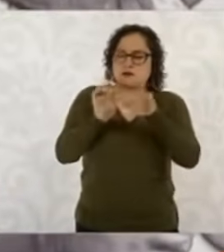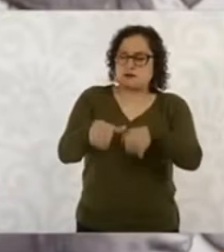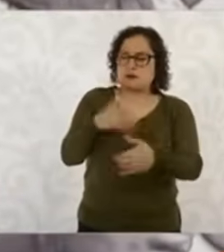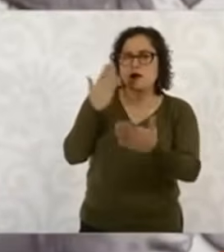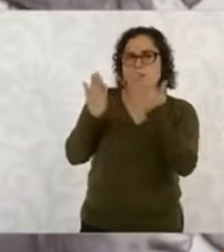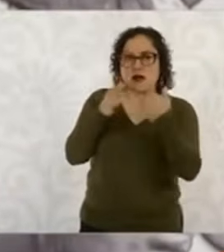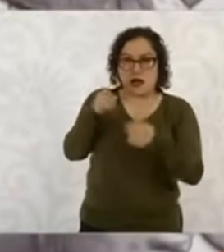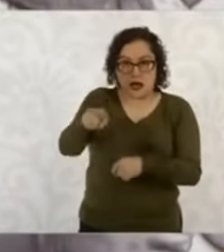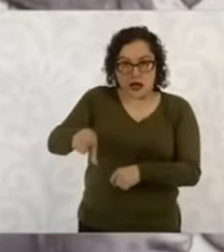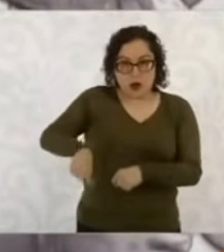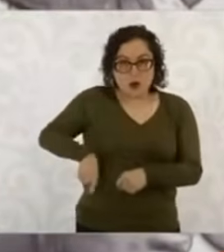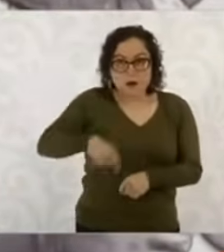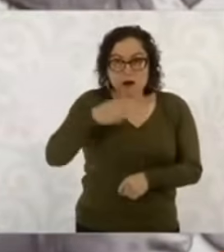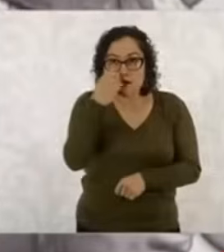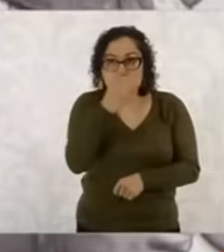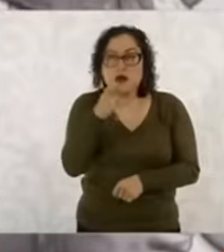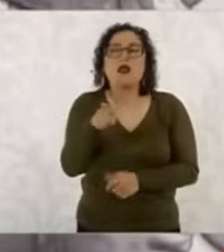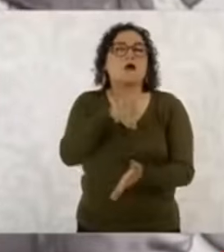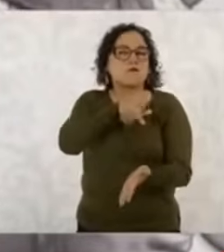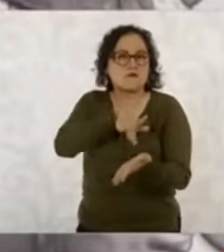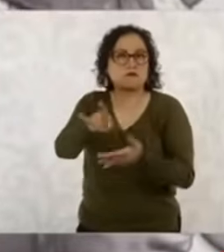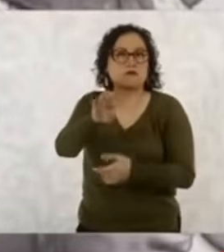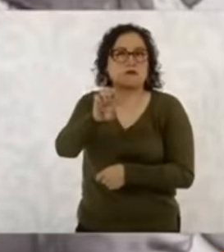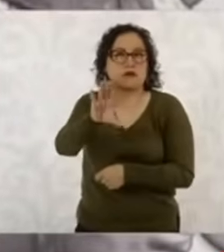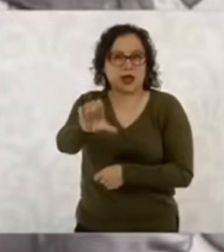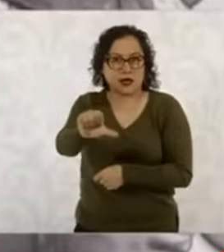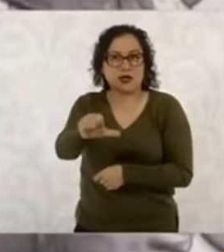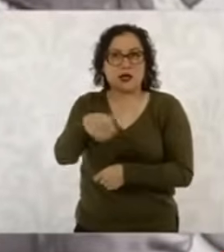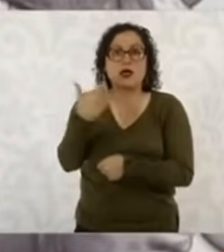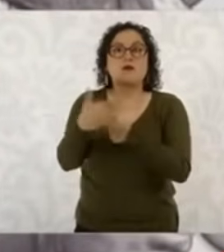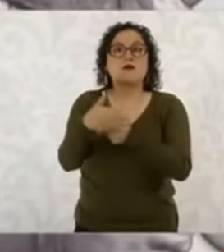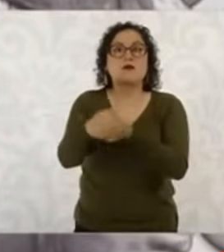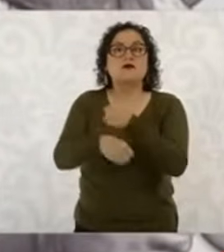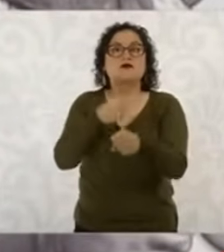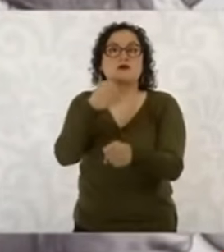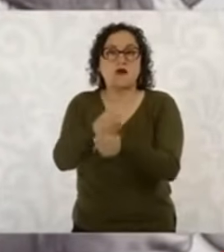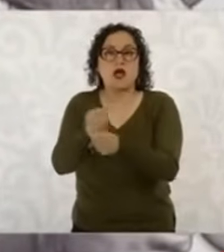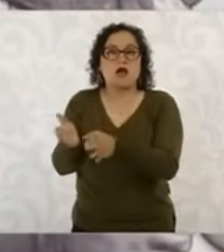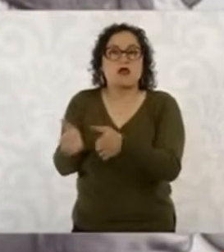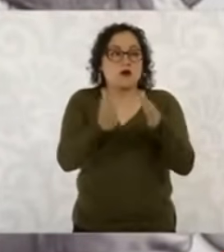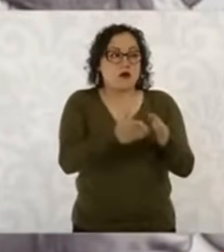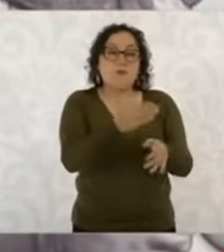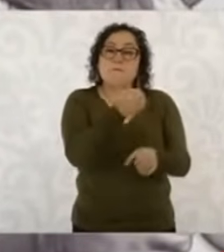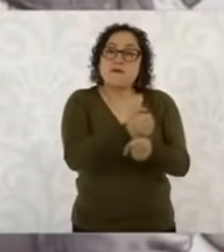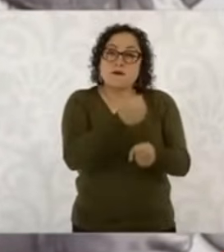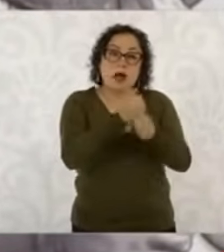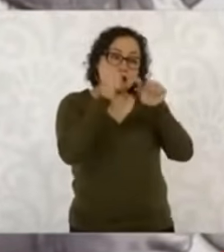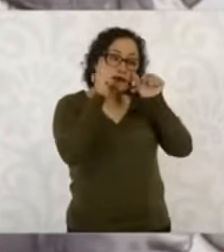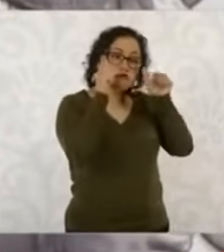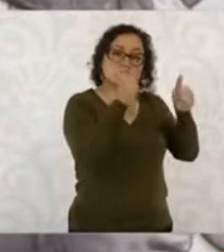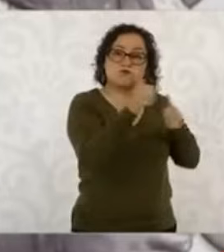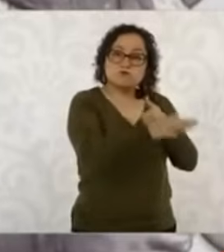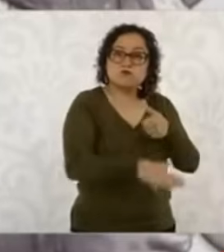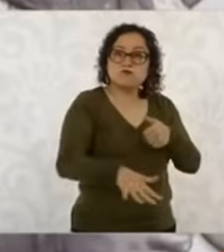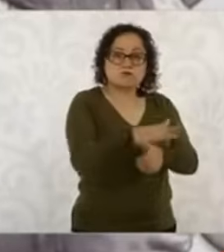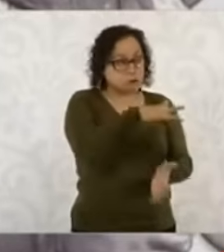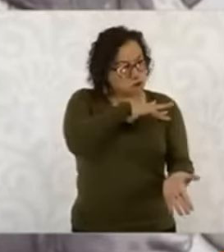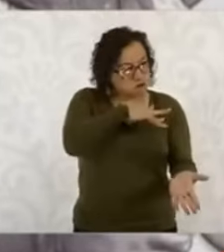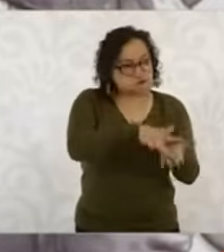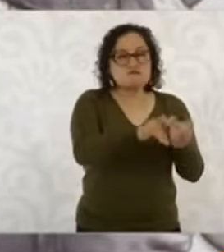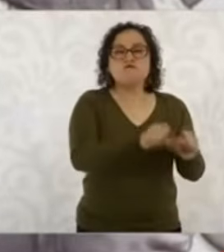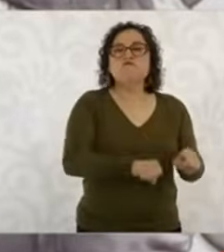El próximo año iniciamos con primaria, como me comprometí en campaña. Todas las mujeres de